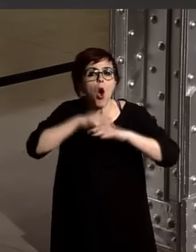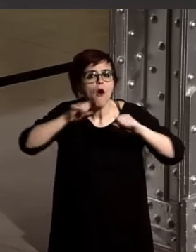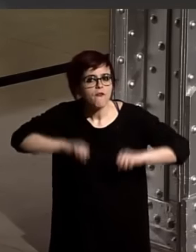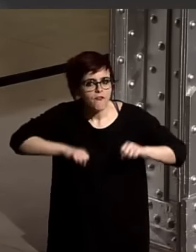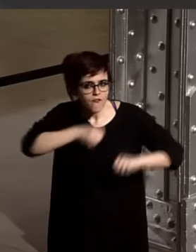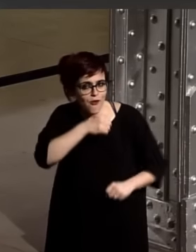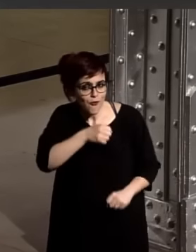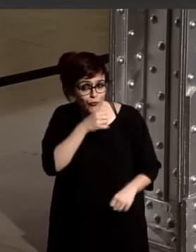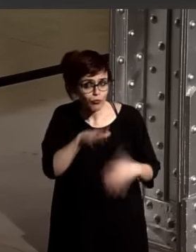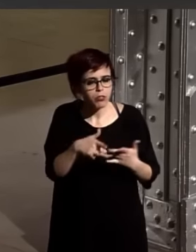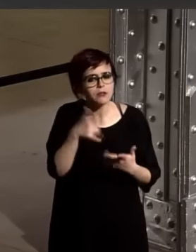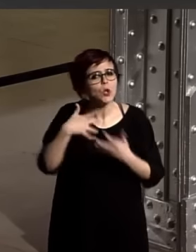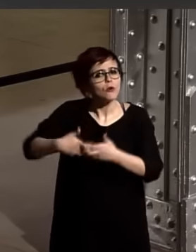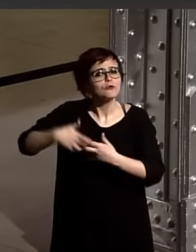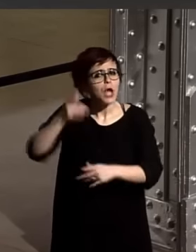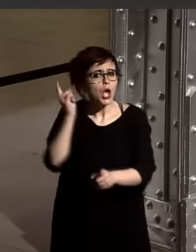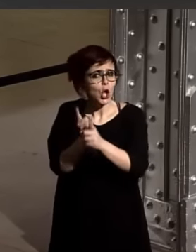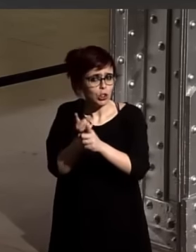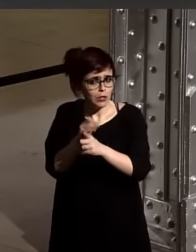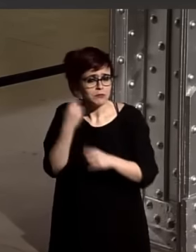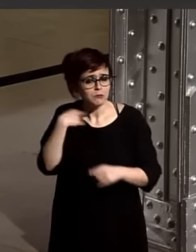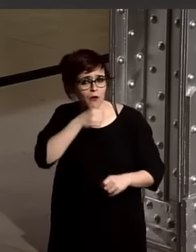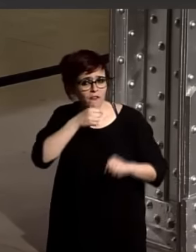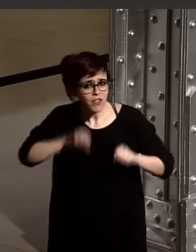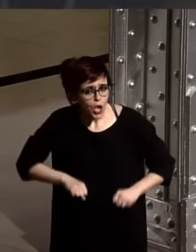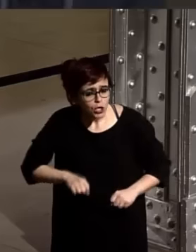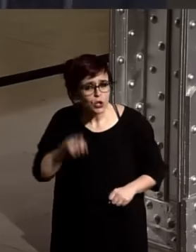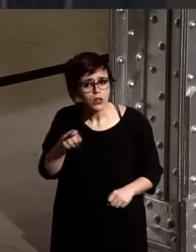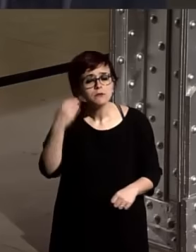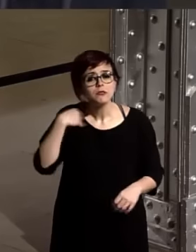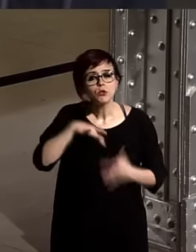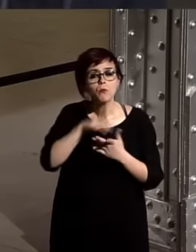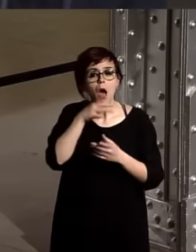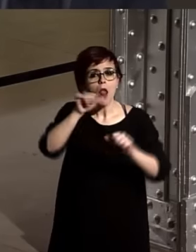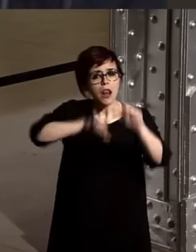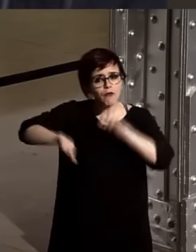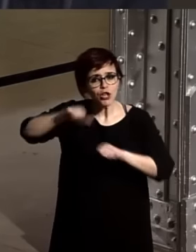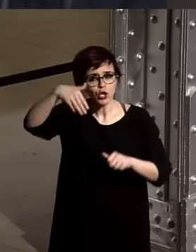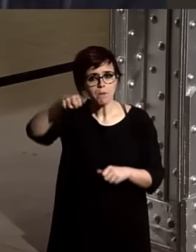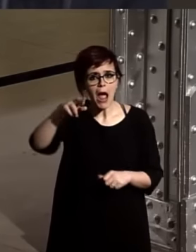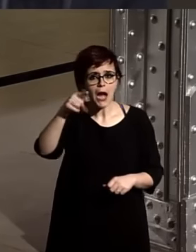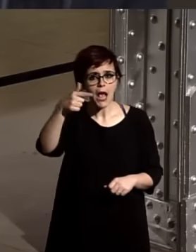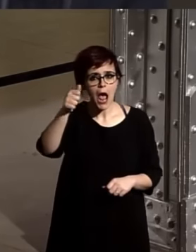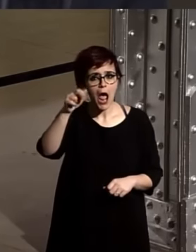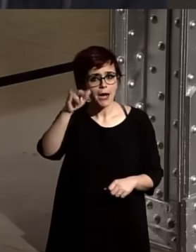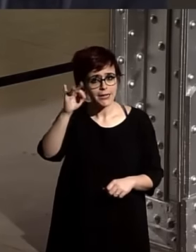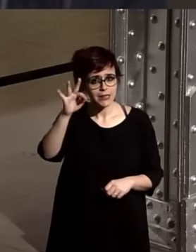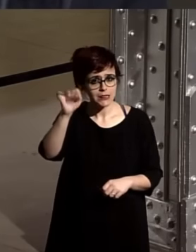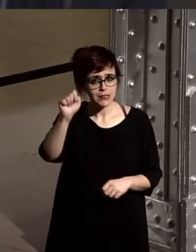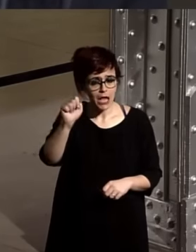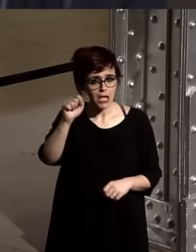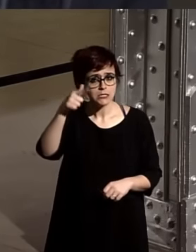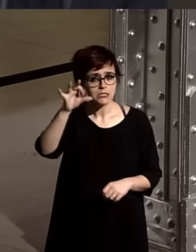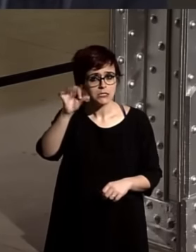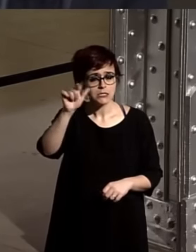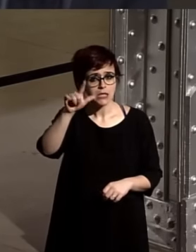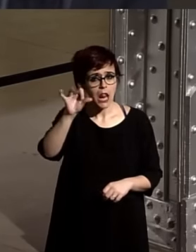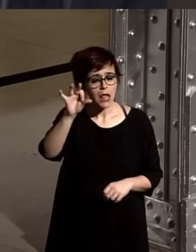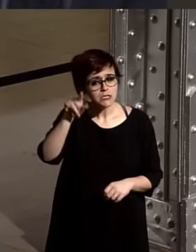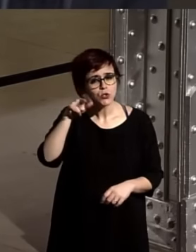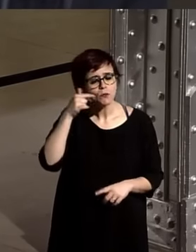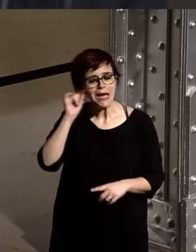envejecimiento eh sé que entraste en el laboratorio Margarita salas y que lo elegiste aunque no investigaban